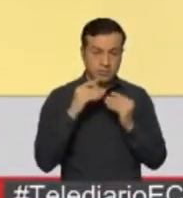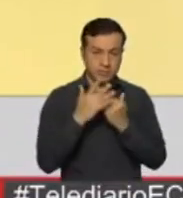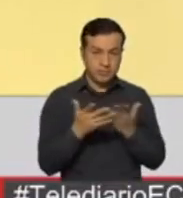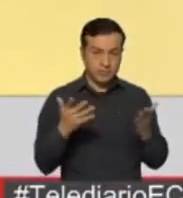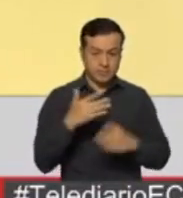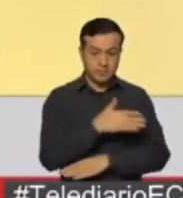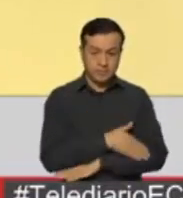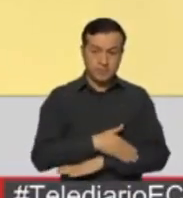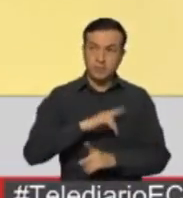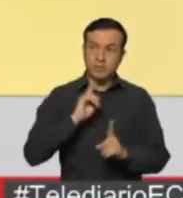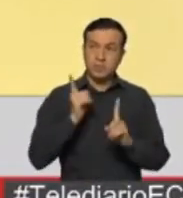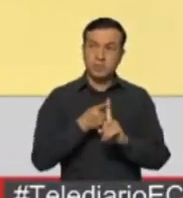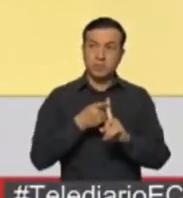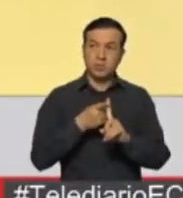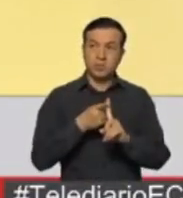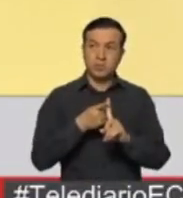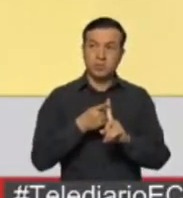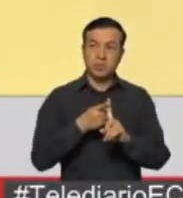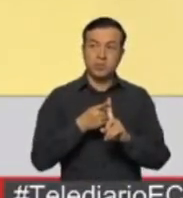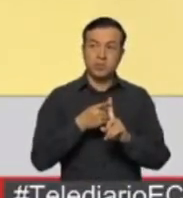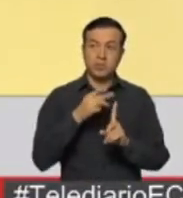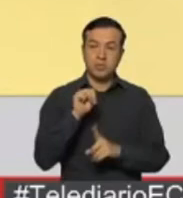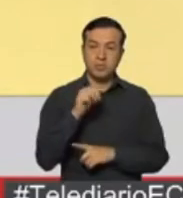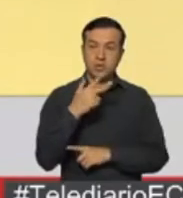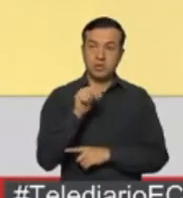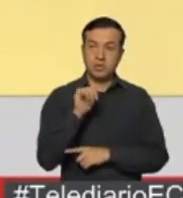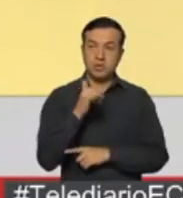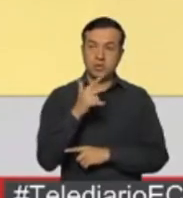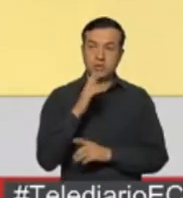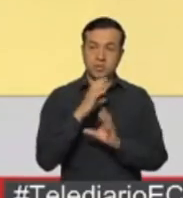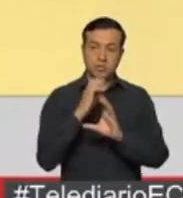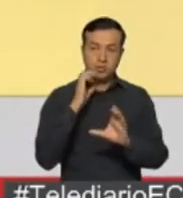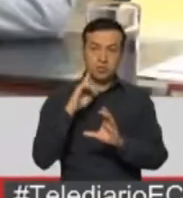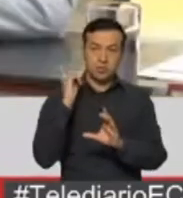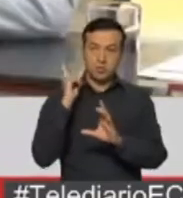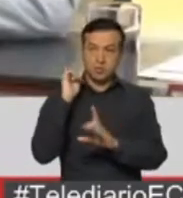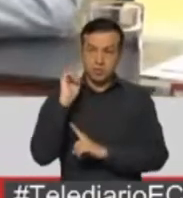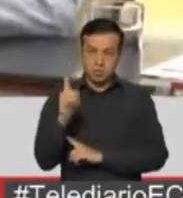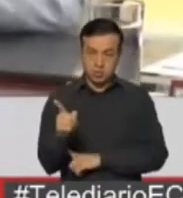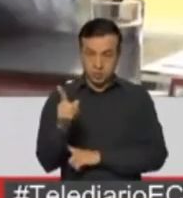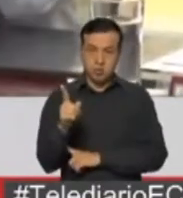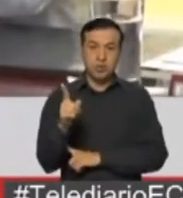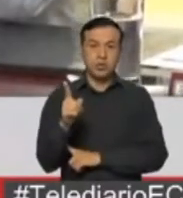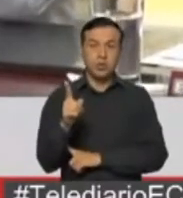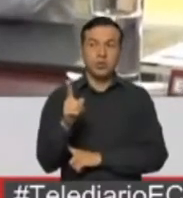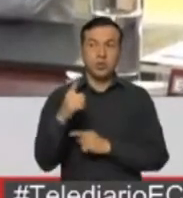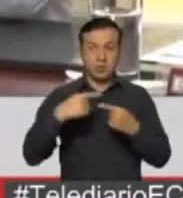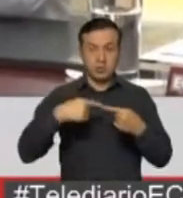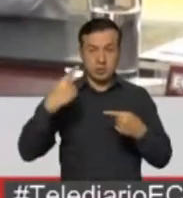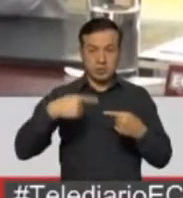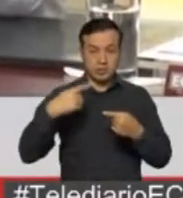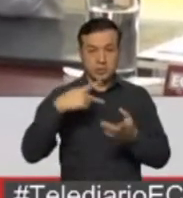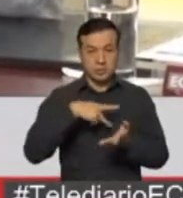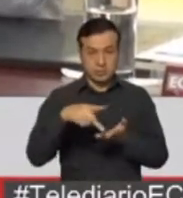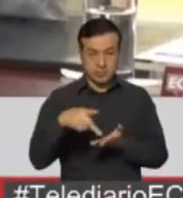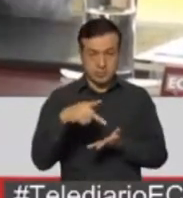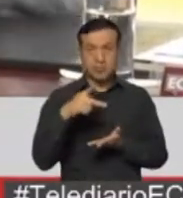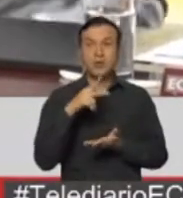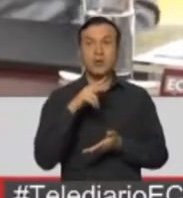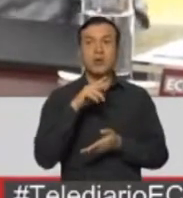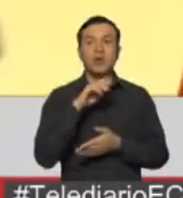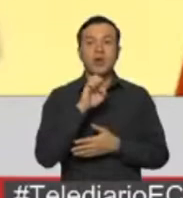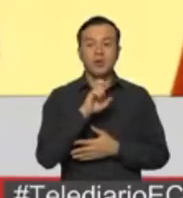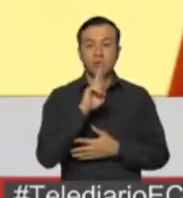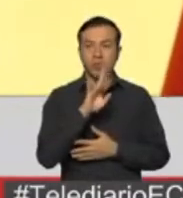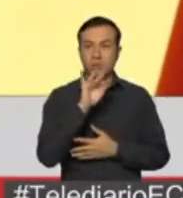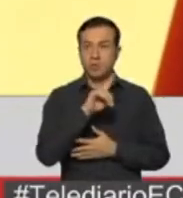carril exclusivo en el telepeaje de Machachi para los buses inter e intraprovinciales. Solicitaron el buen uso de la línea